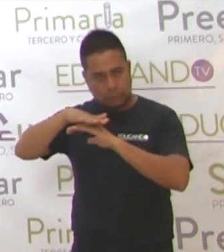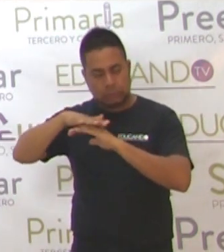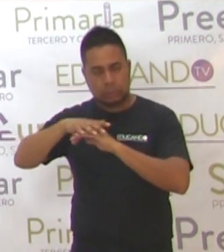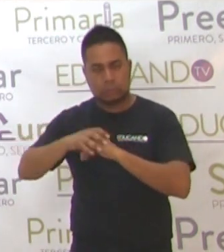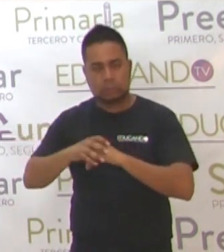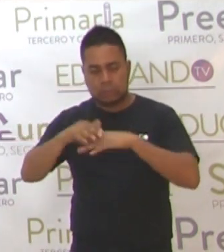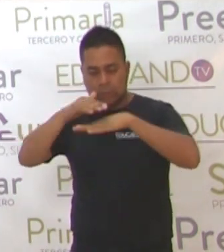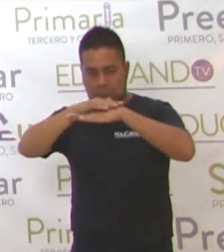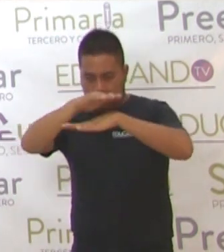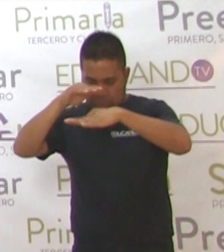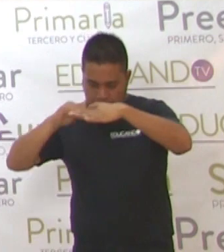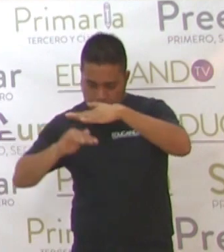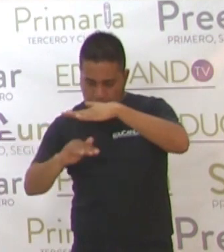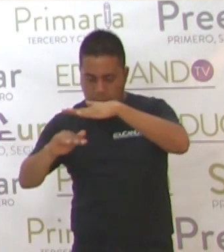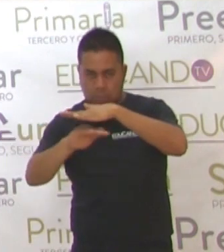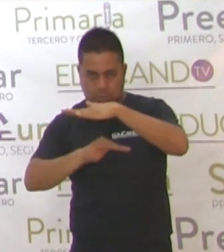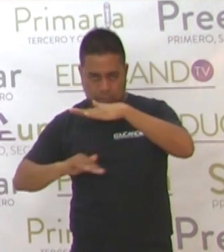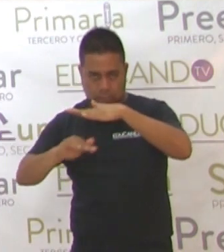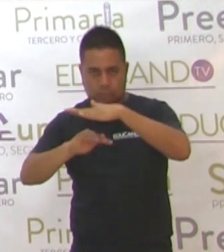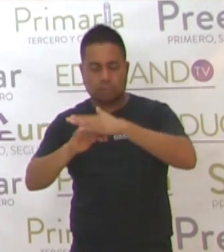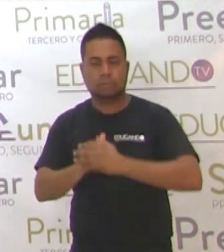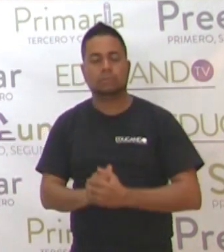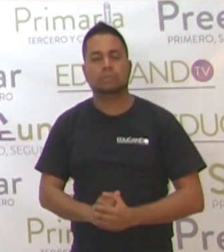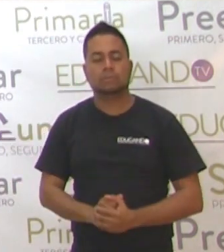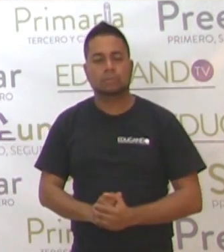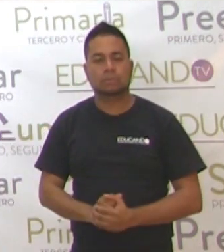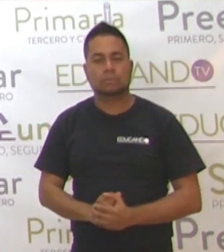al debajo bien